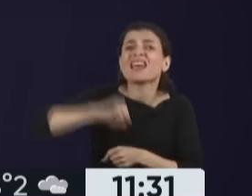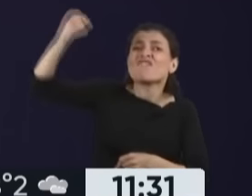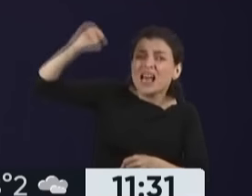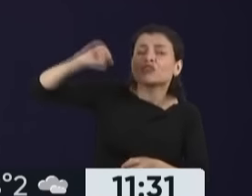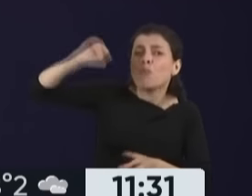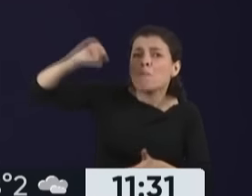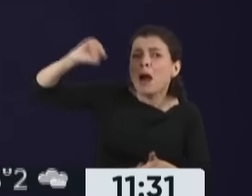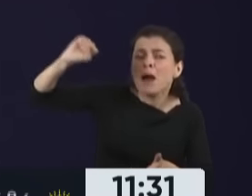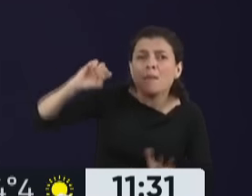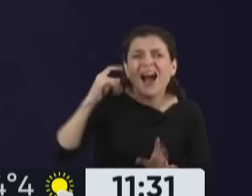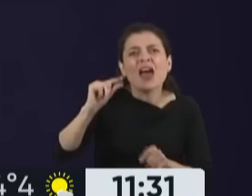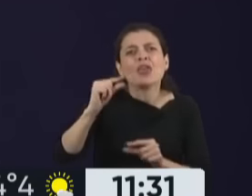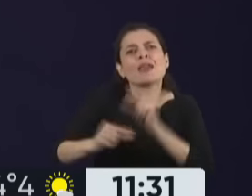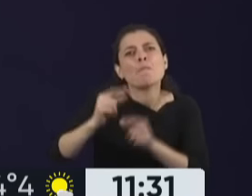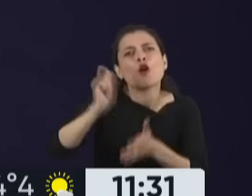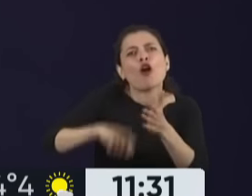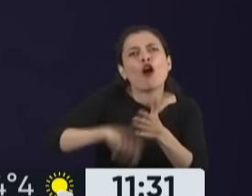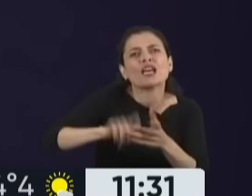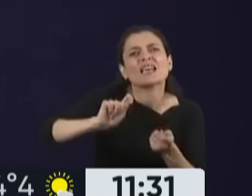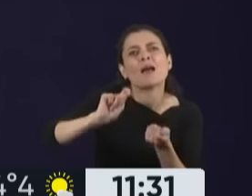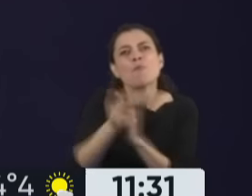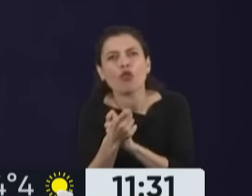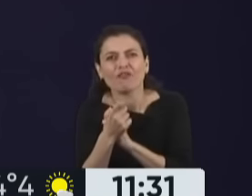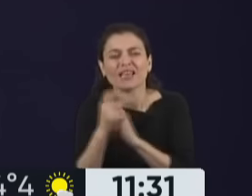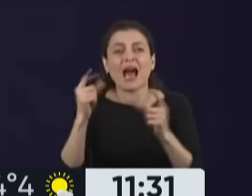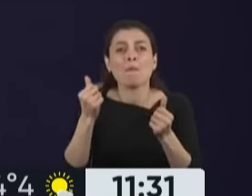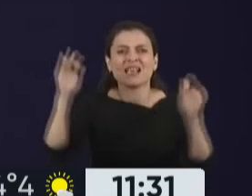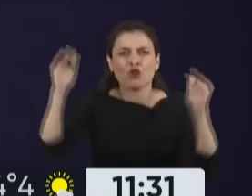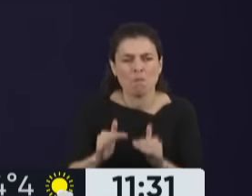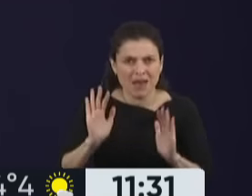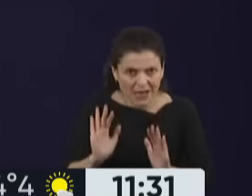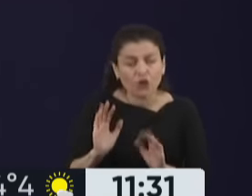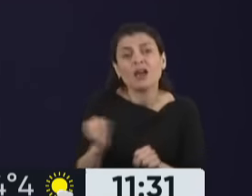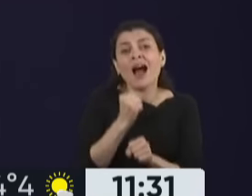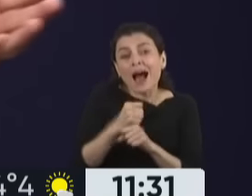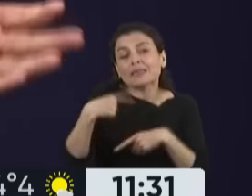montón de precios que se están corrigiendo y con otros que se van a seguir normalizando.